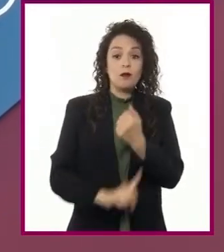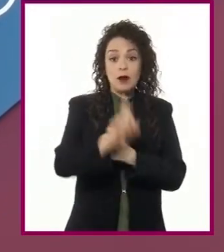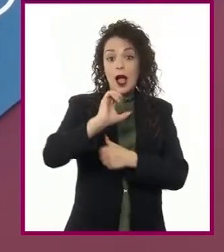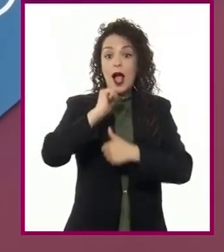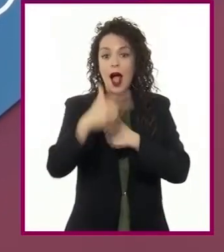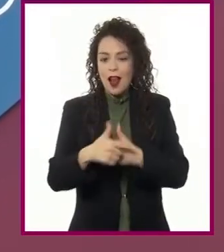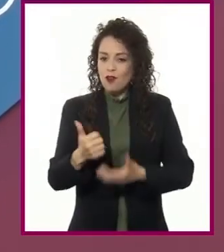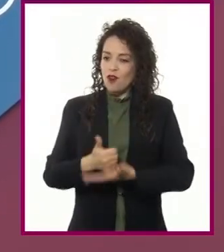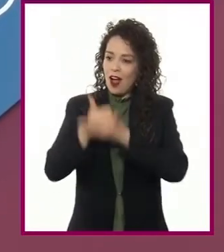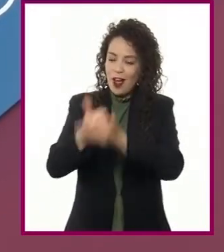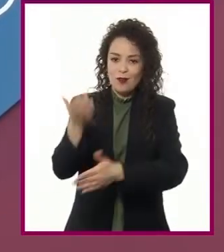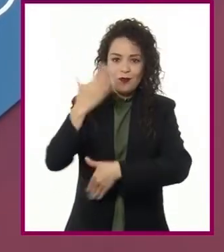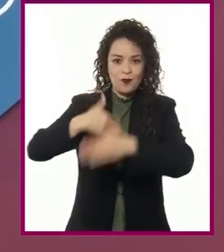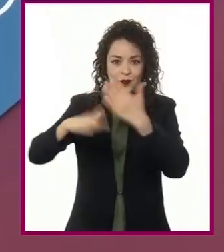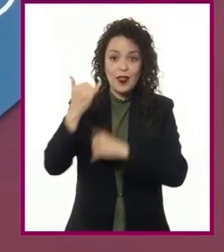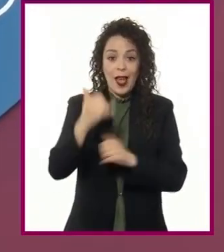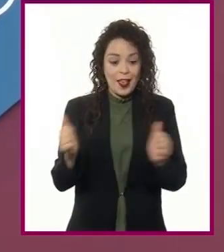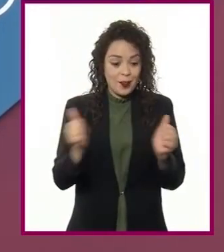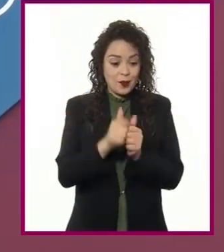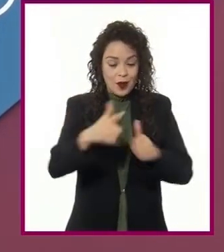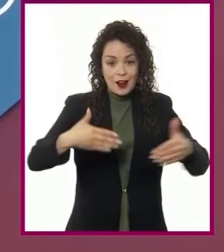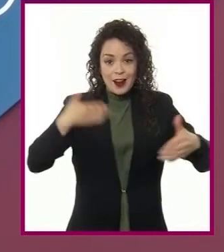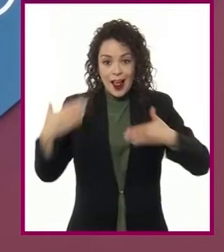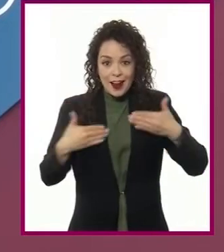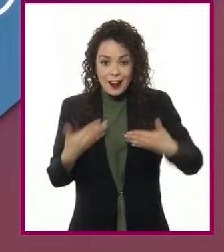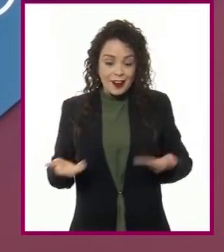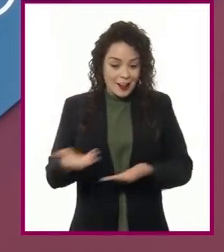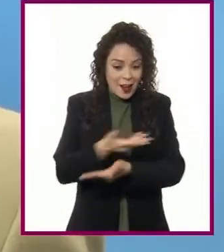la alegría de su compañía y convivencia.